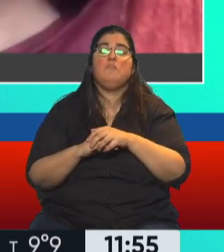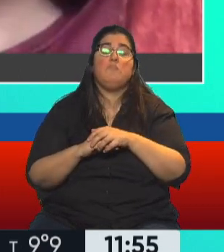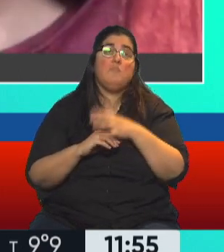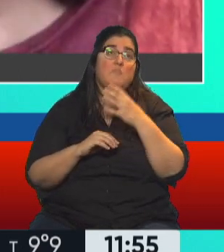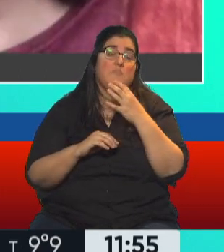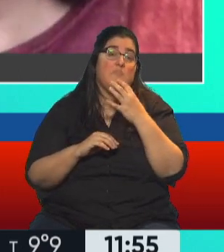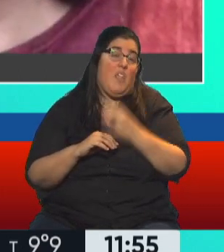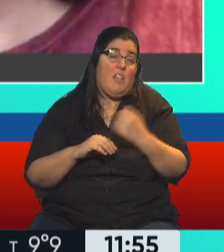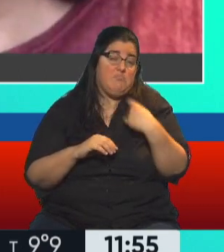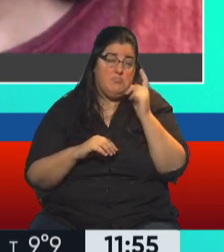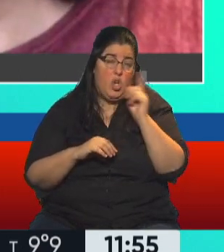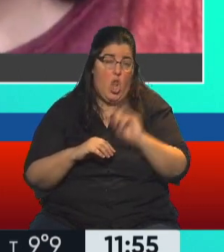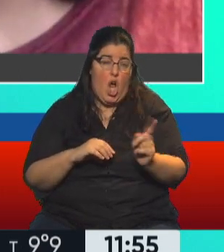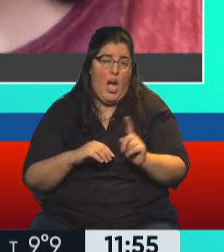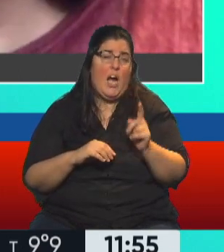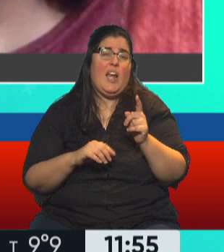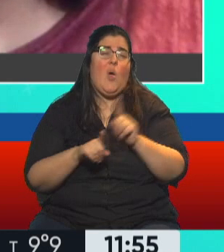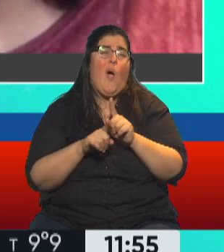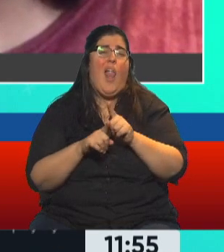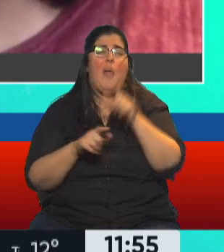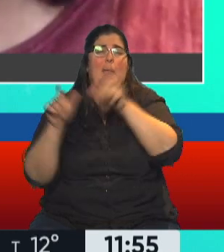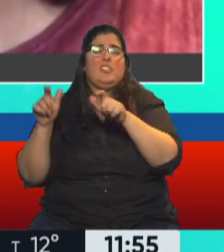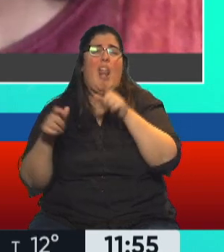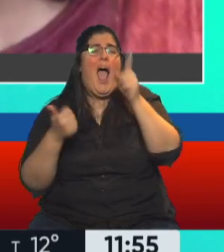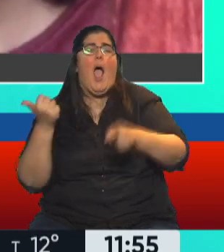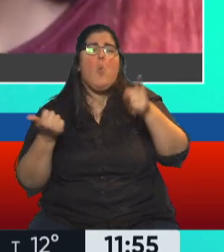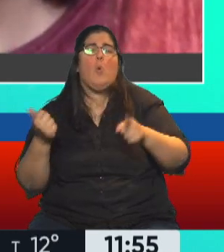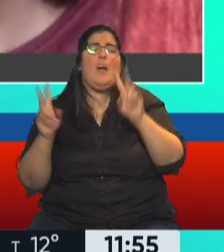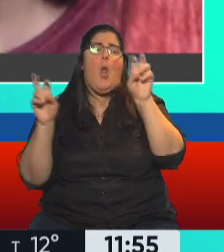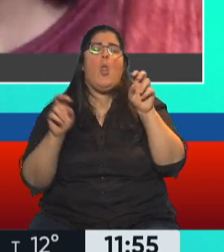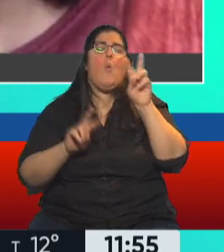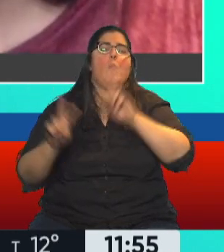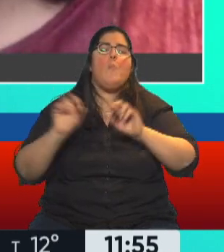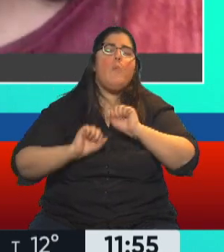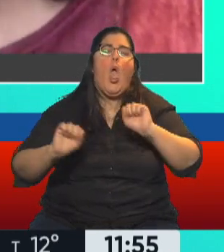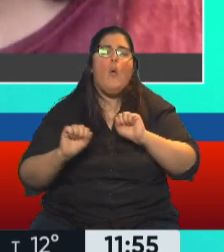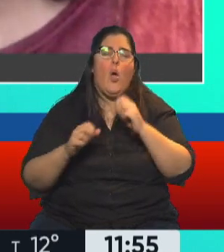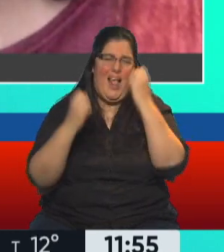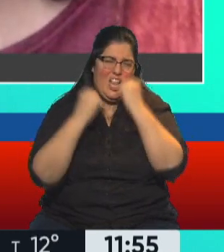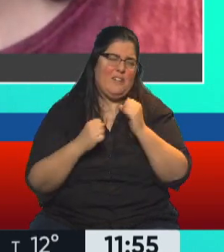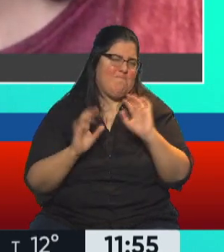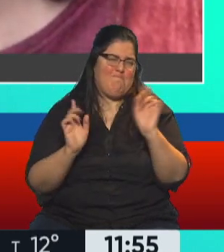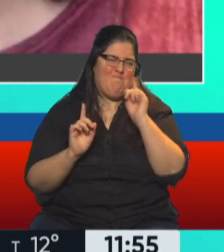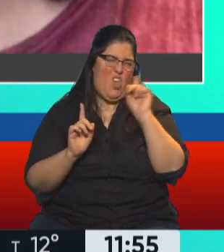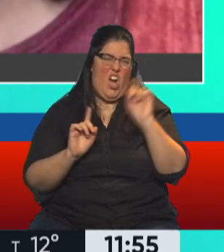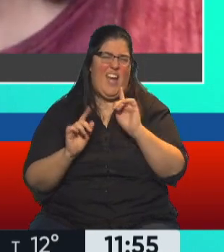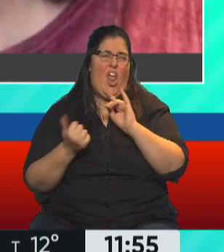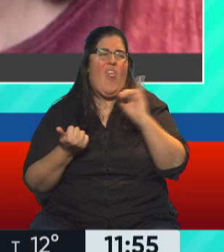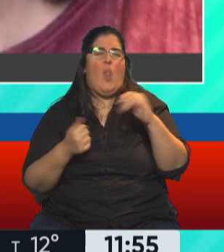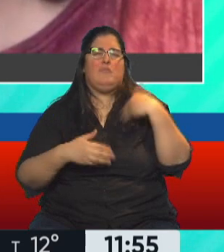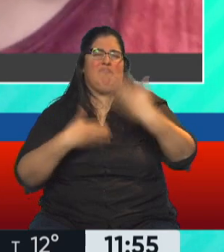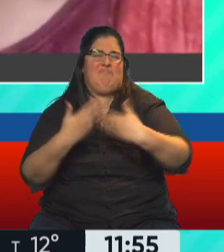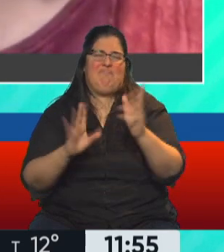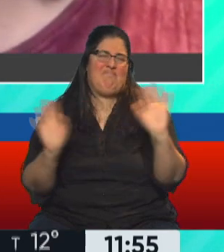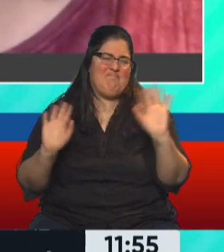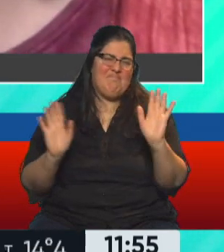bueno, no creo que esta acusación prospere, pero hay un clima de histeria en realidad. En relación a esto, se ha usado mucho el